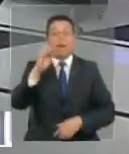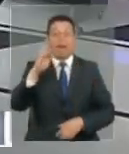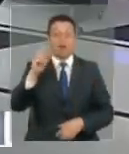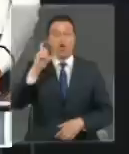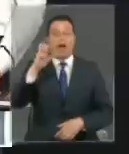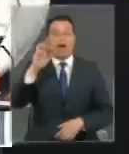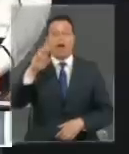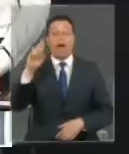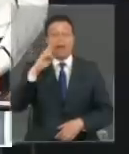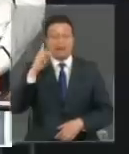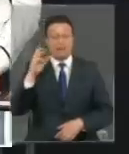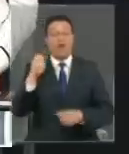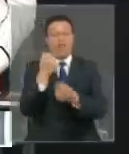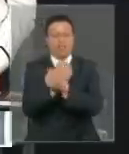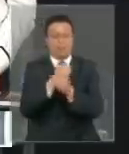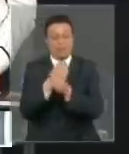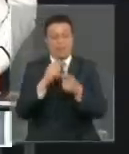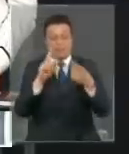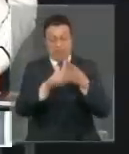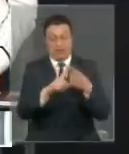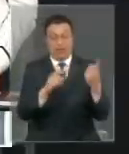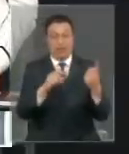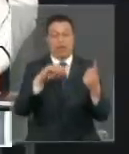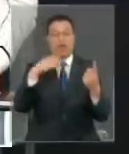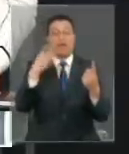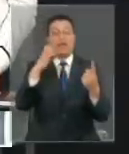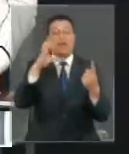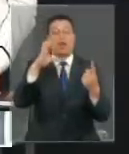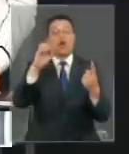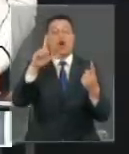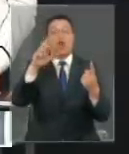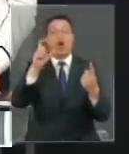Garrido, como independiente del Pacto Ecologista,